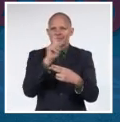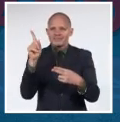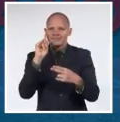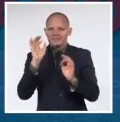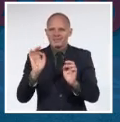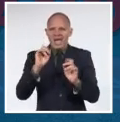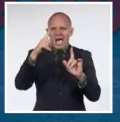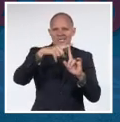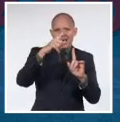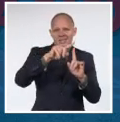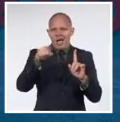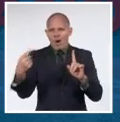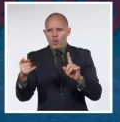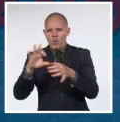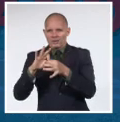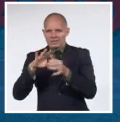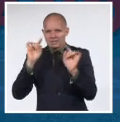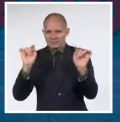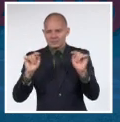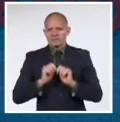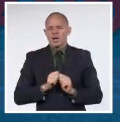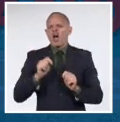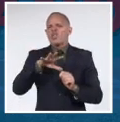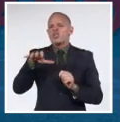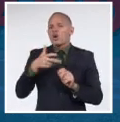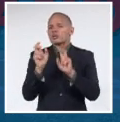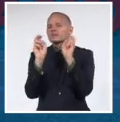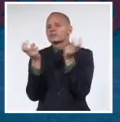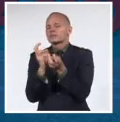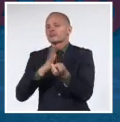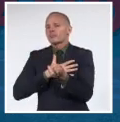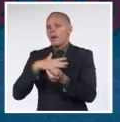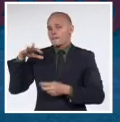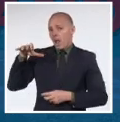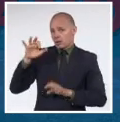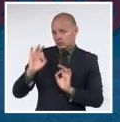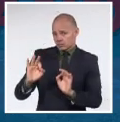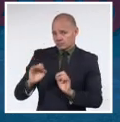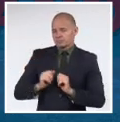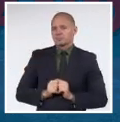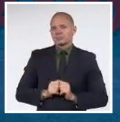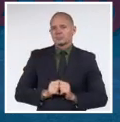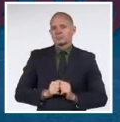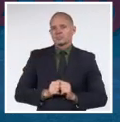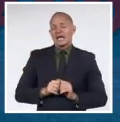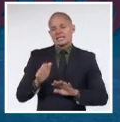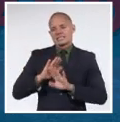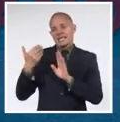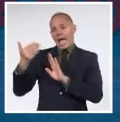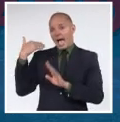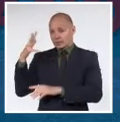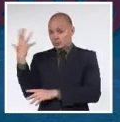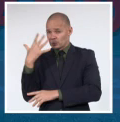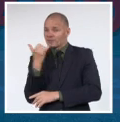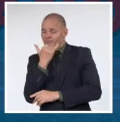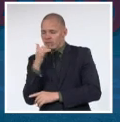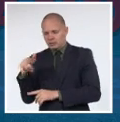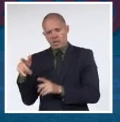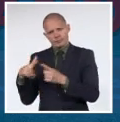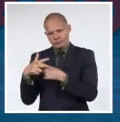estadio Capitán San Luis de Pinar del Río, que se incorpora a la competencia diaria tras los daños ocasionados por el huracán